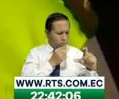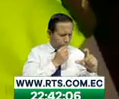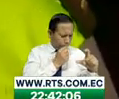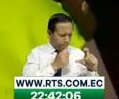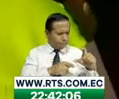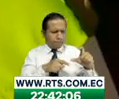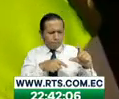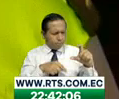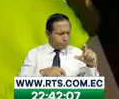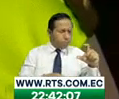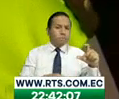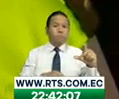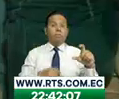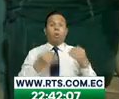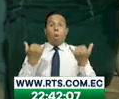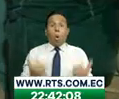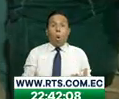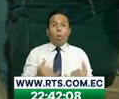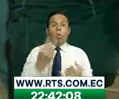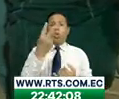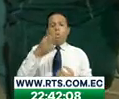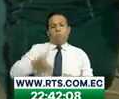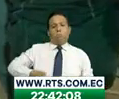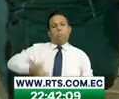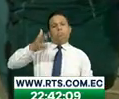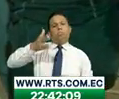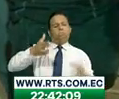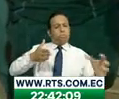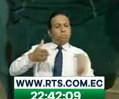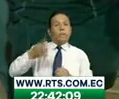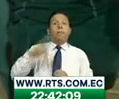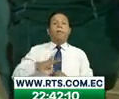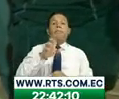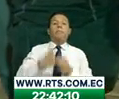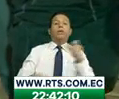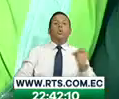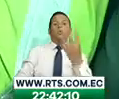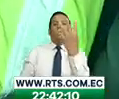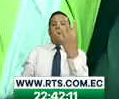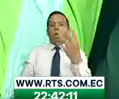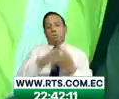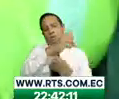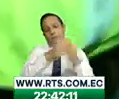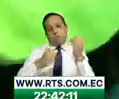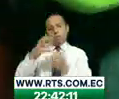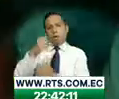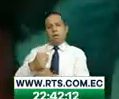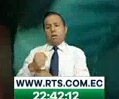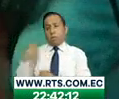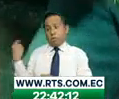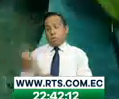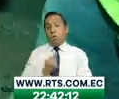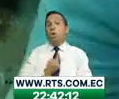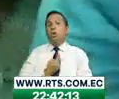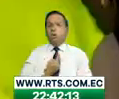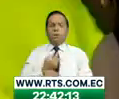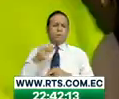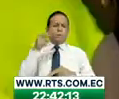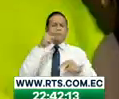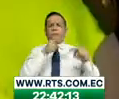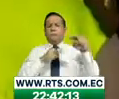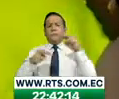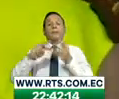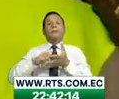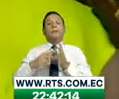dos armas. Cuatro detenidos, los mismos que ya han sido puestos desde la autoridad competente. Con los operativos que estamos realizando, estamos tratando de combatir